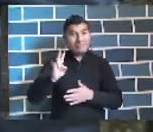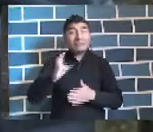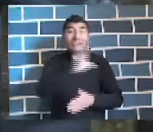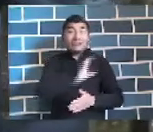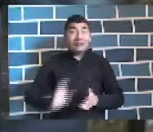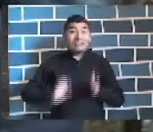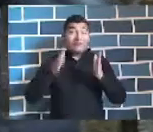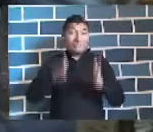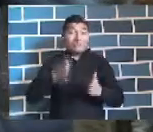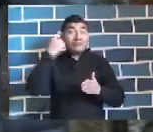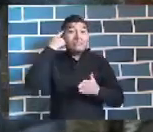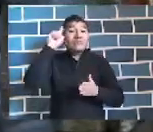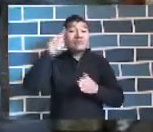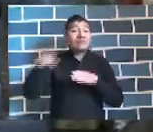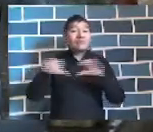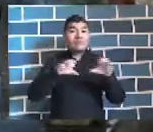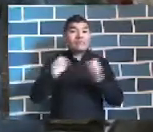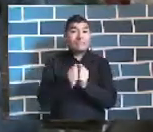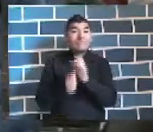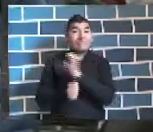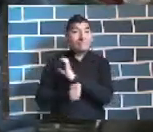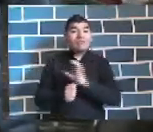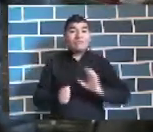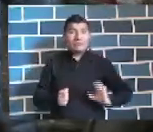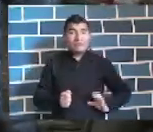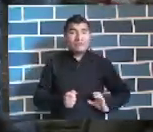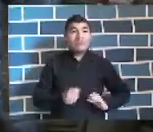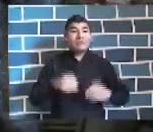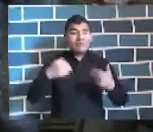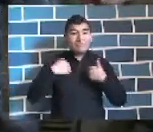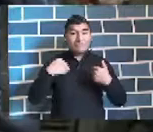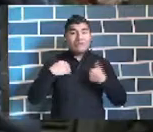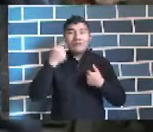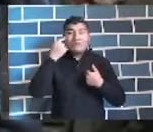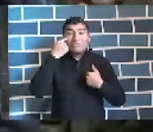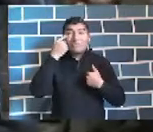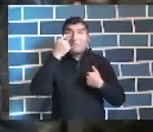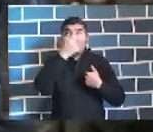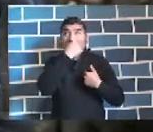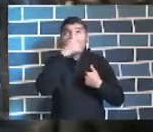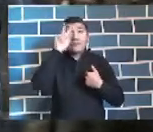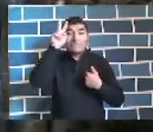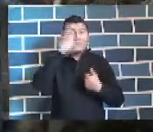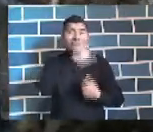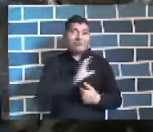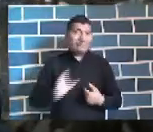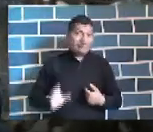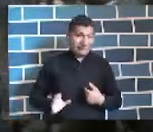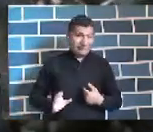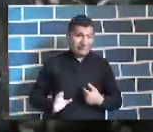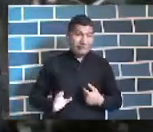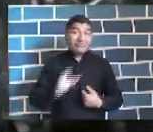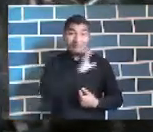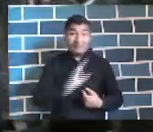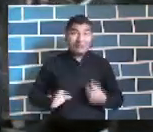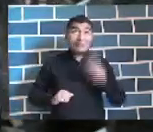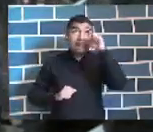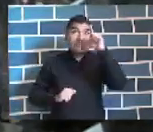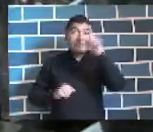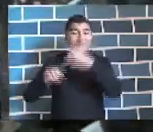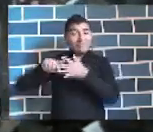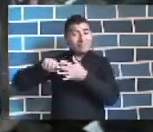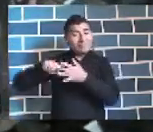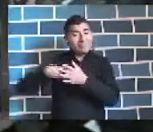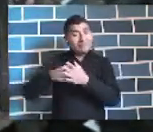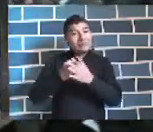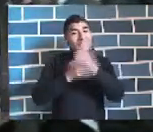para ser de Cristo, tiene fijos los ojos en Cristo, Cristo que inicia